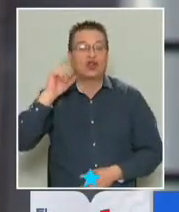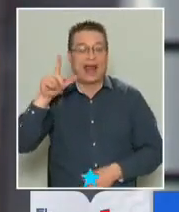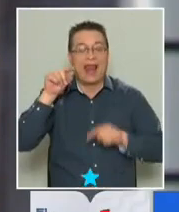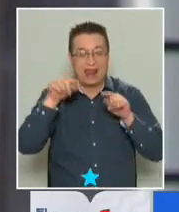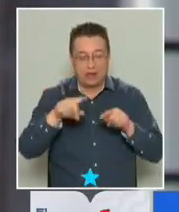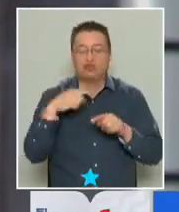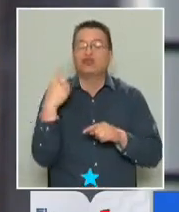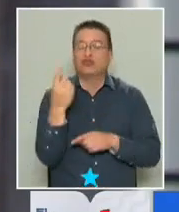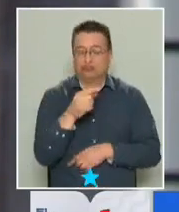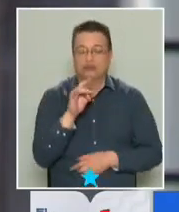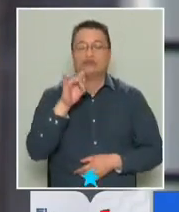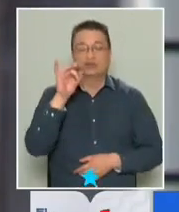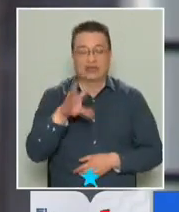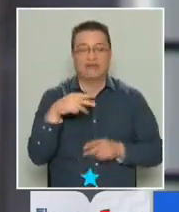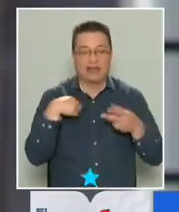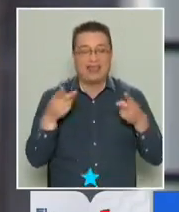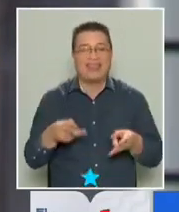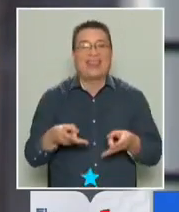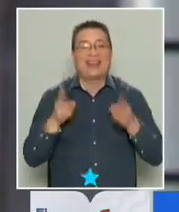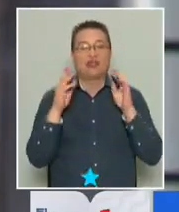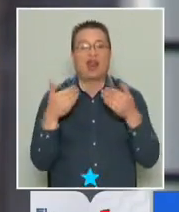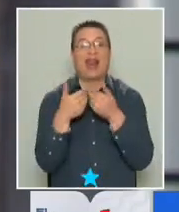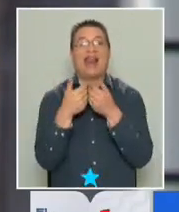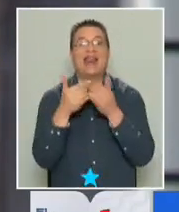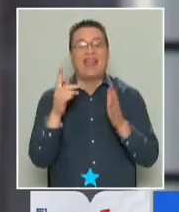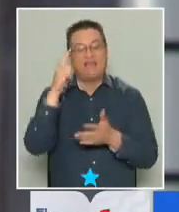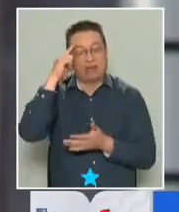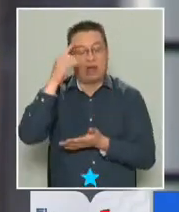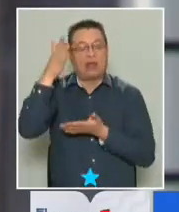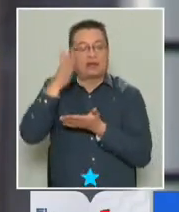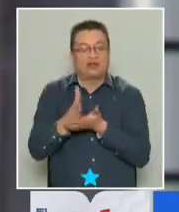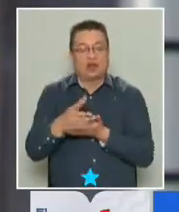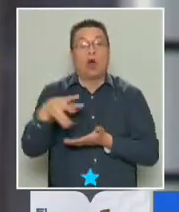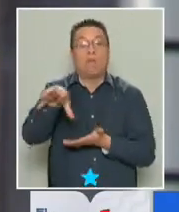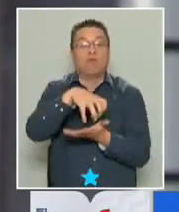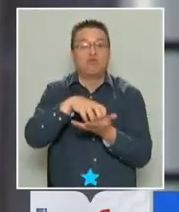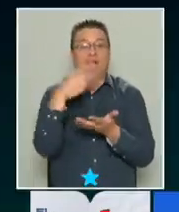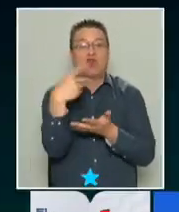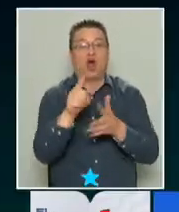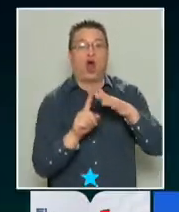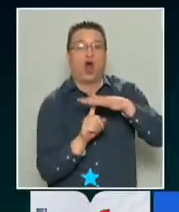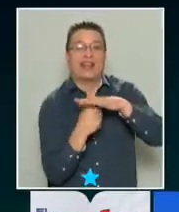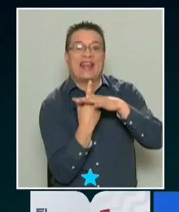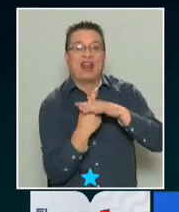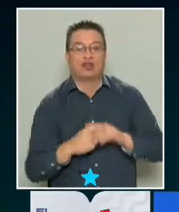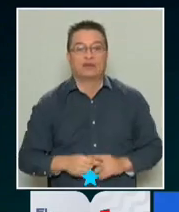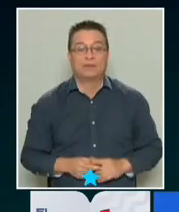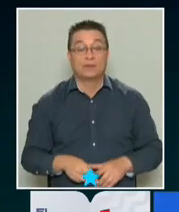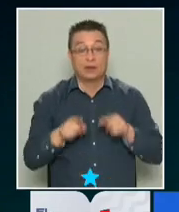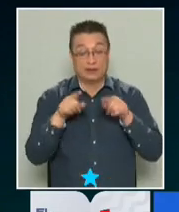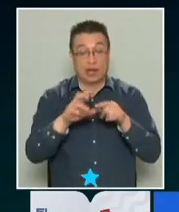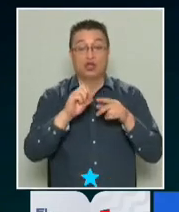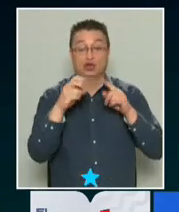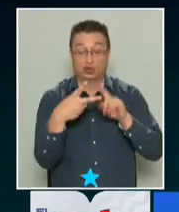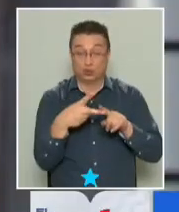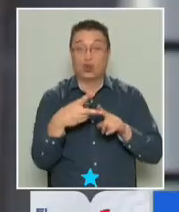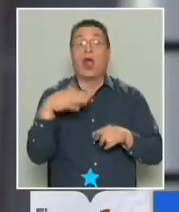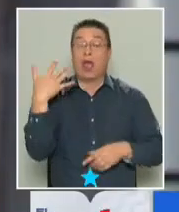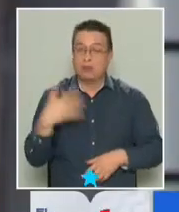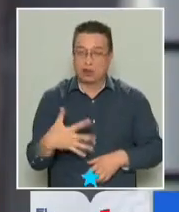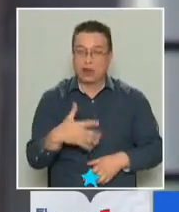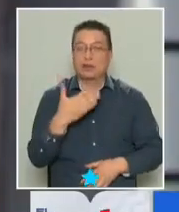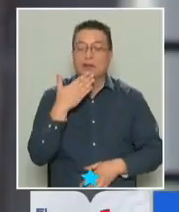supone el derecho a la libre determinación de los pueblos originarios ahora segunda idea importante es tal vez